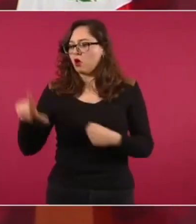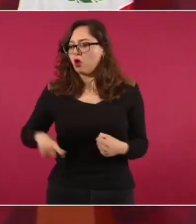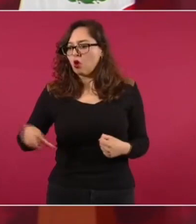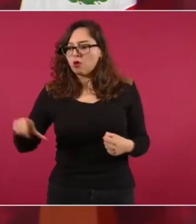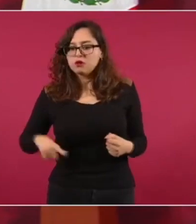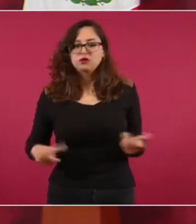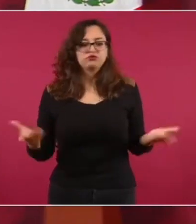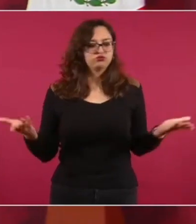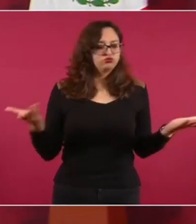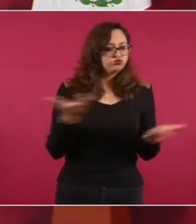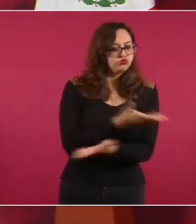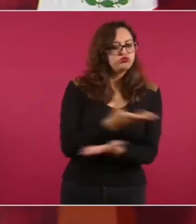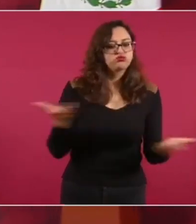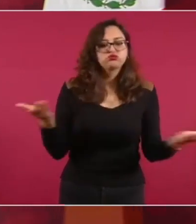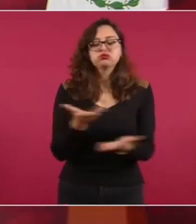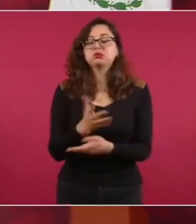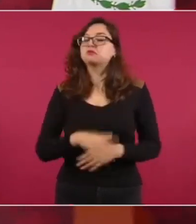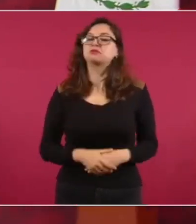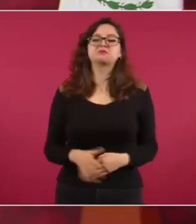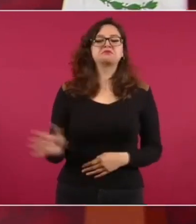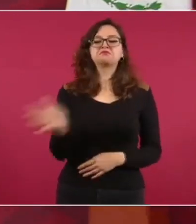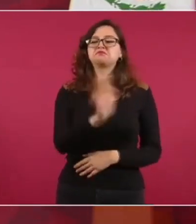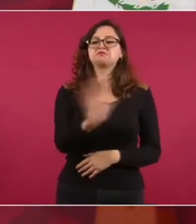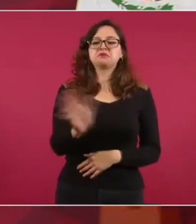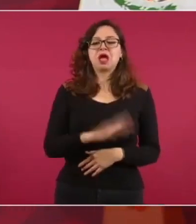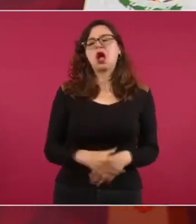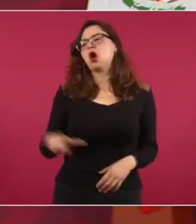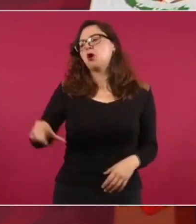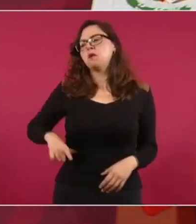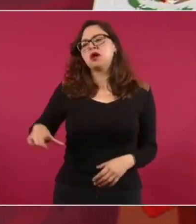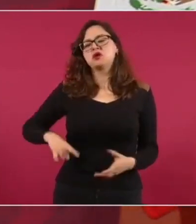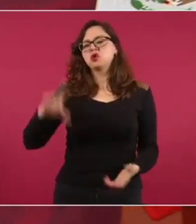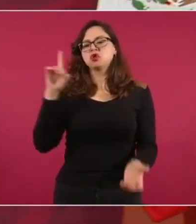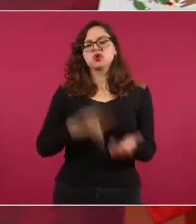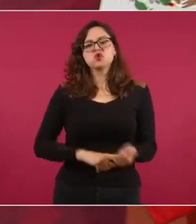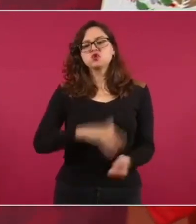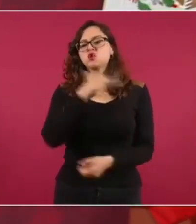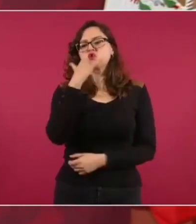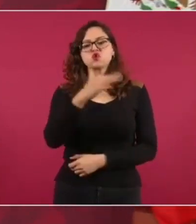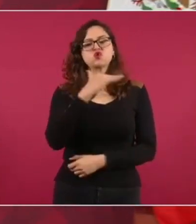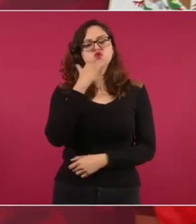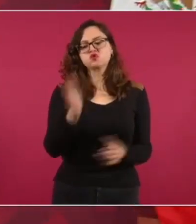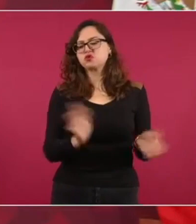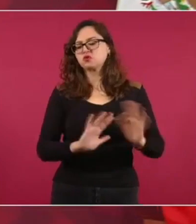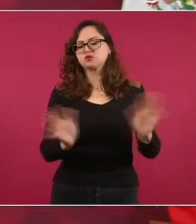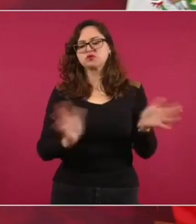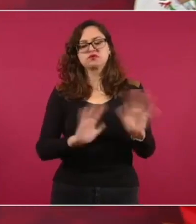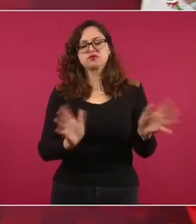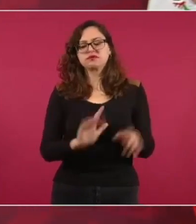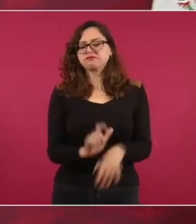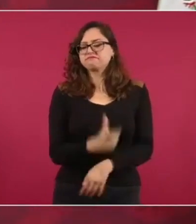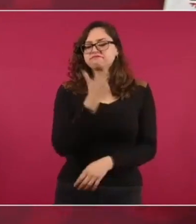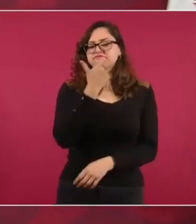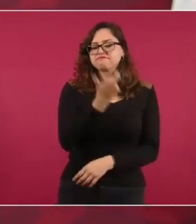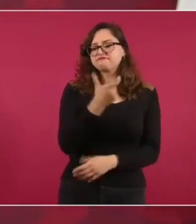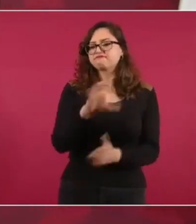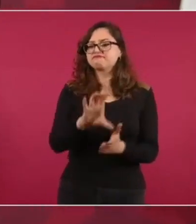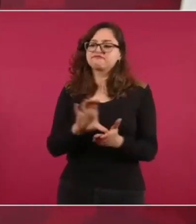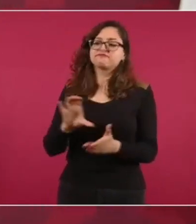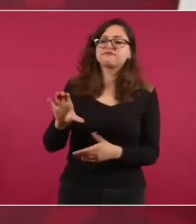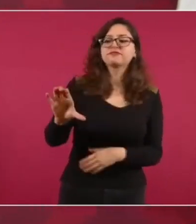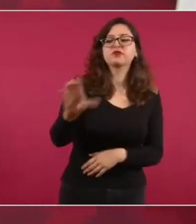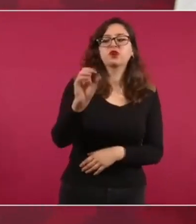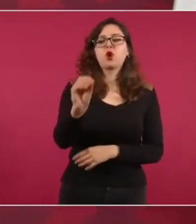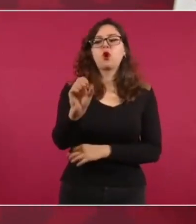predomina la idea de que los gobiernos son corruptos y que entonces hay que entregar esos apoyos